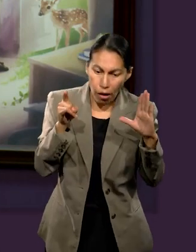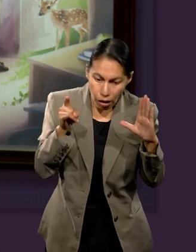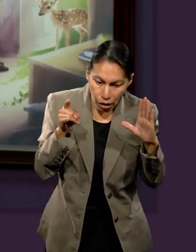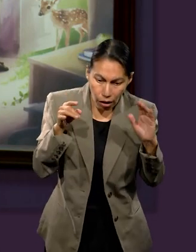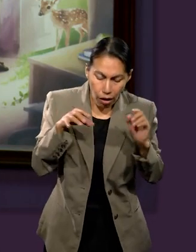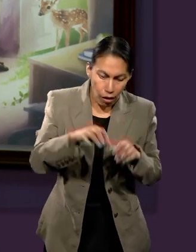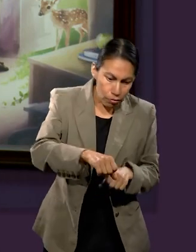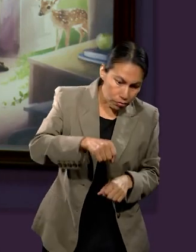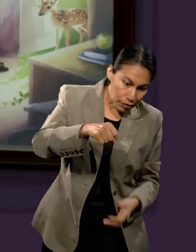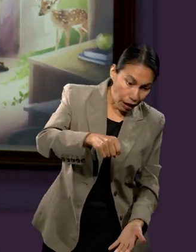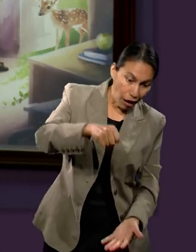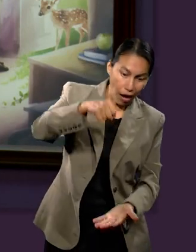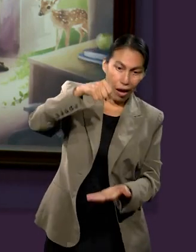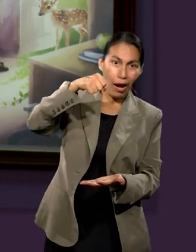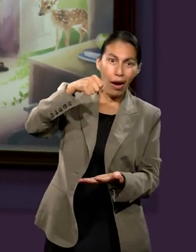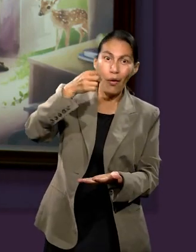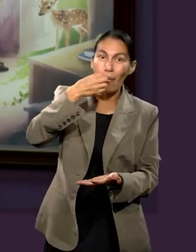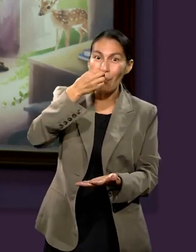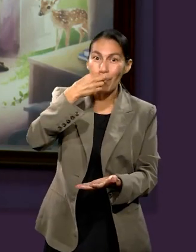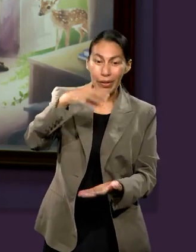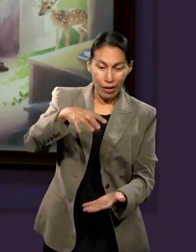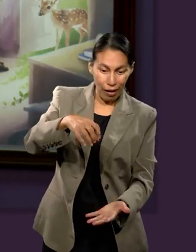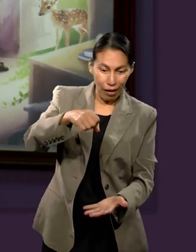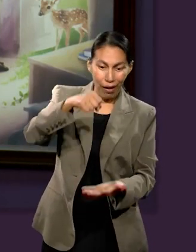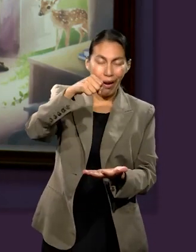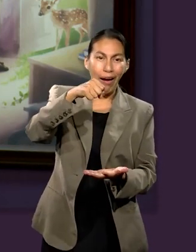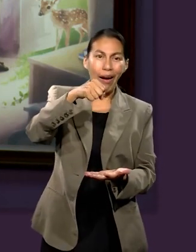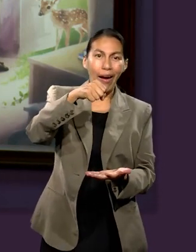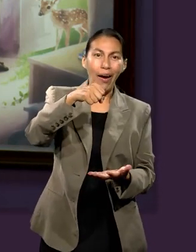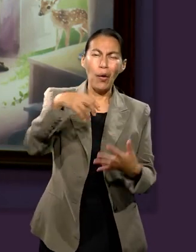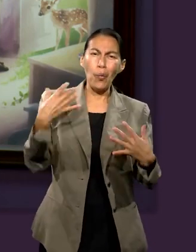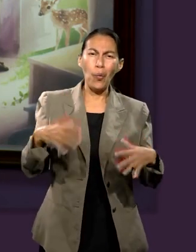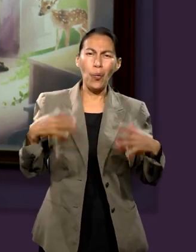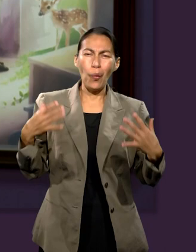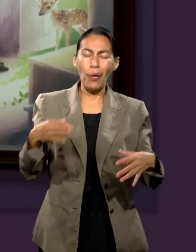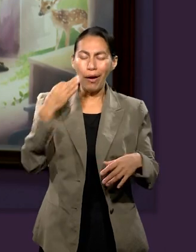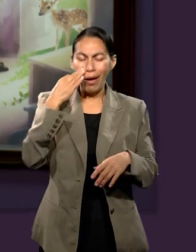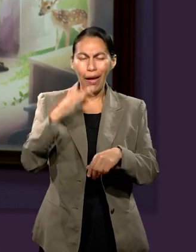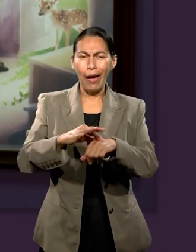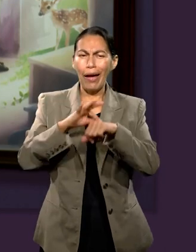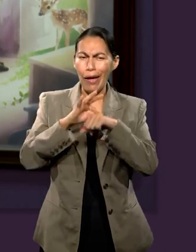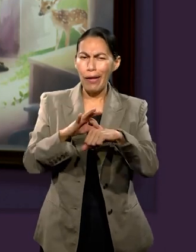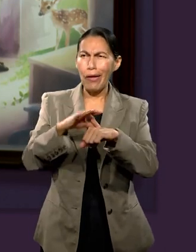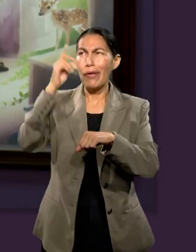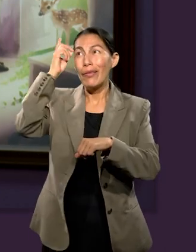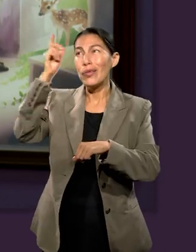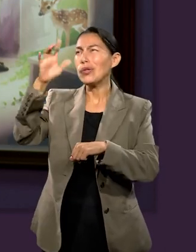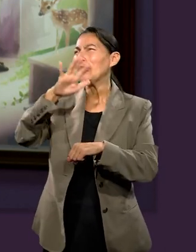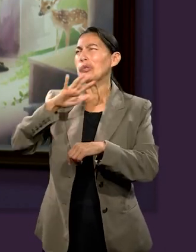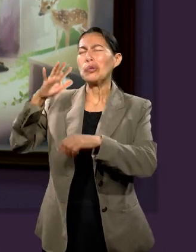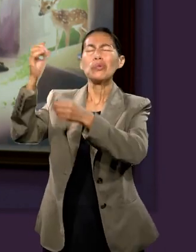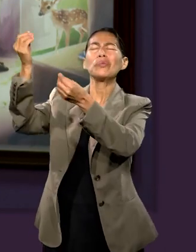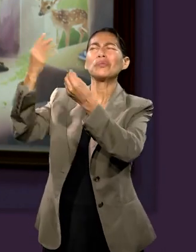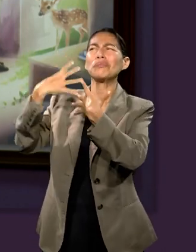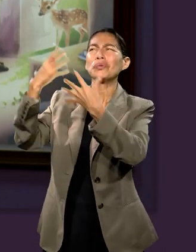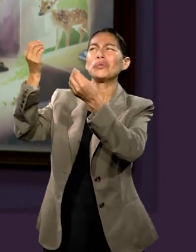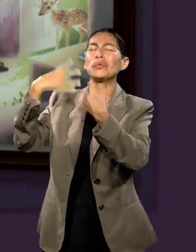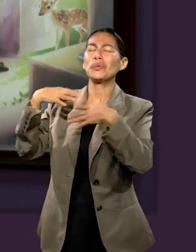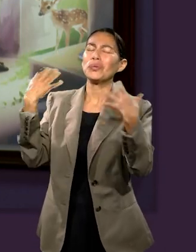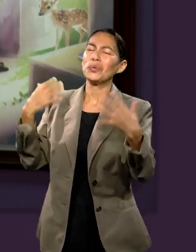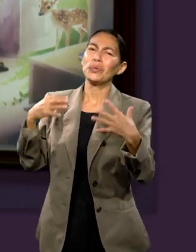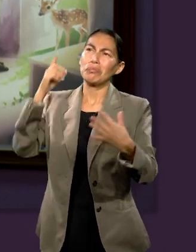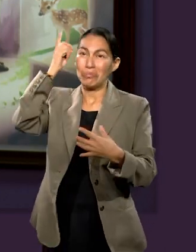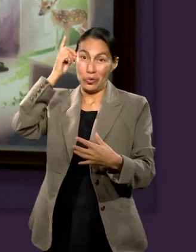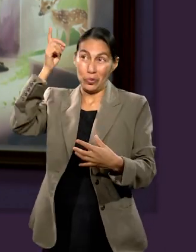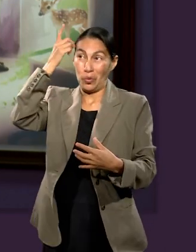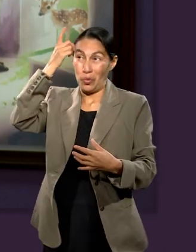y la que más pude yo tener como esa cercanía de ese testimonio de decir que Dios provee todo y que como es el